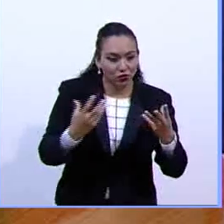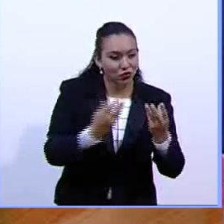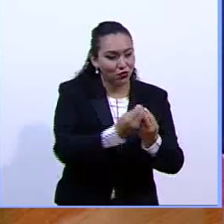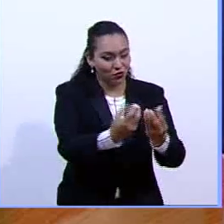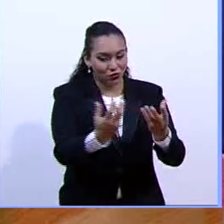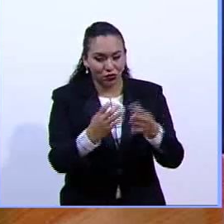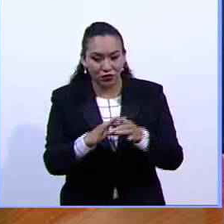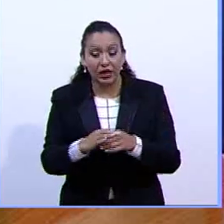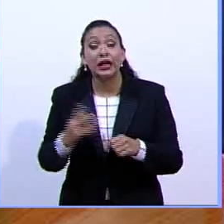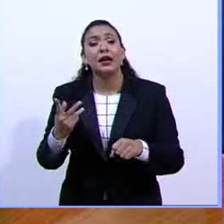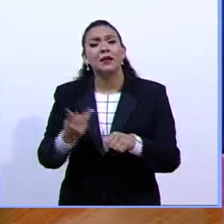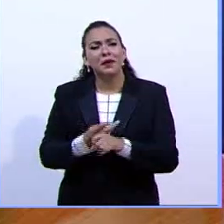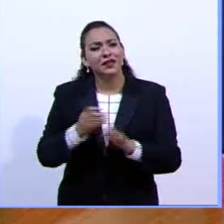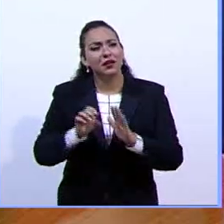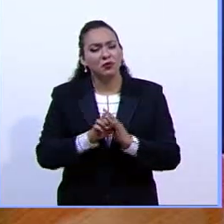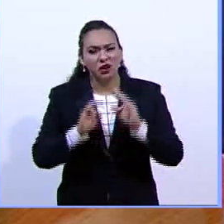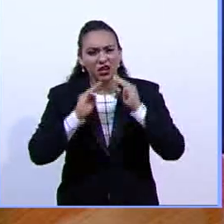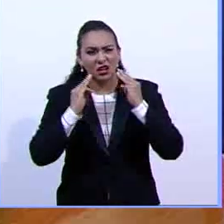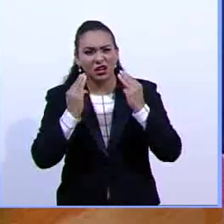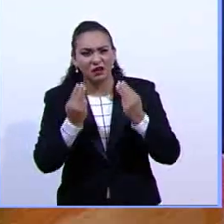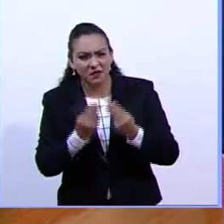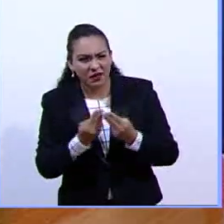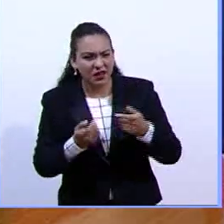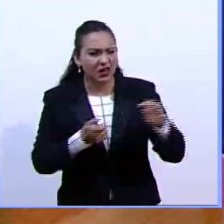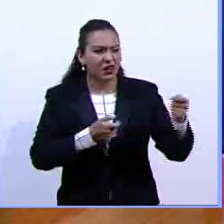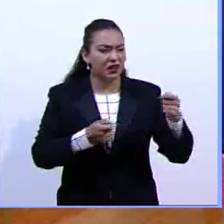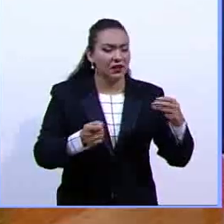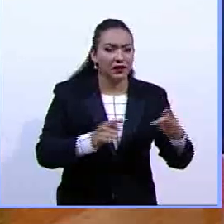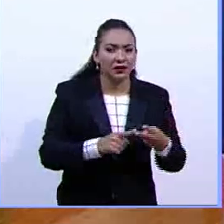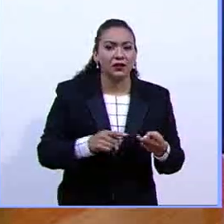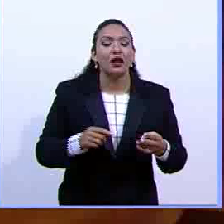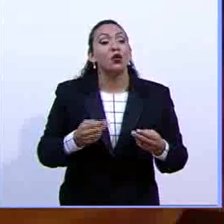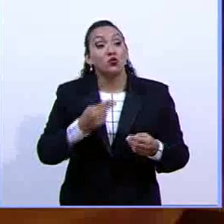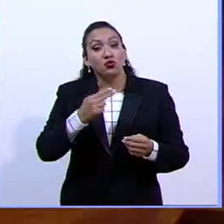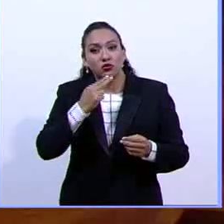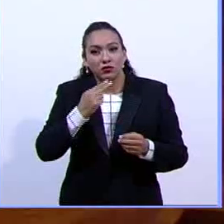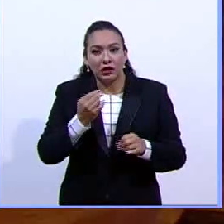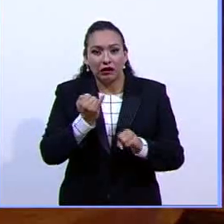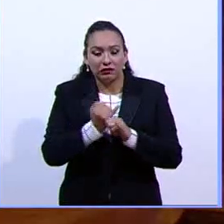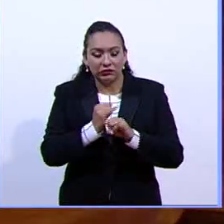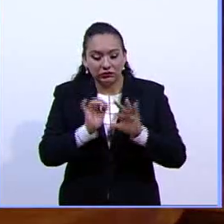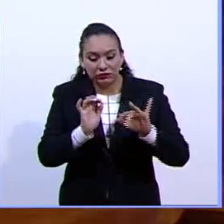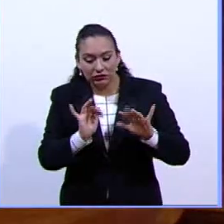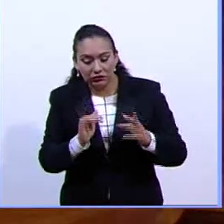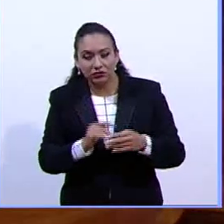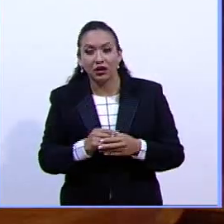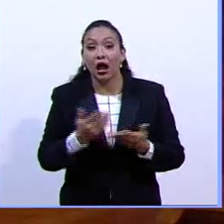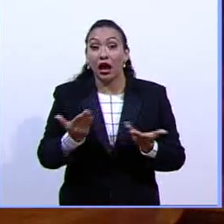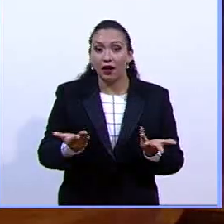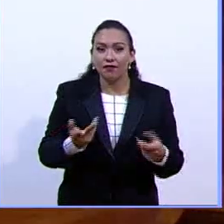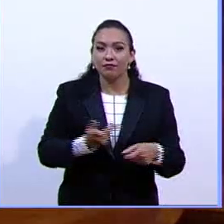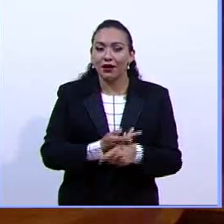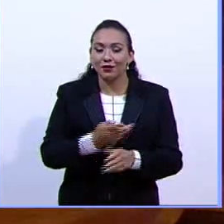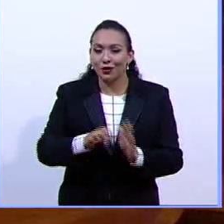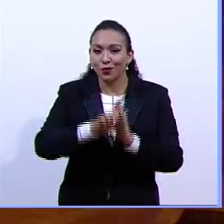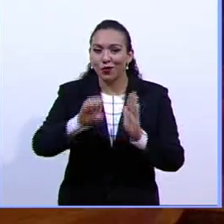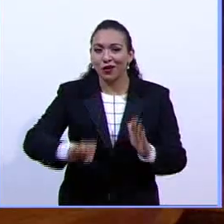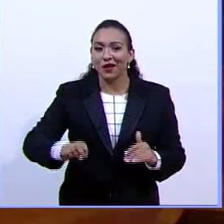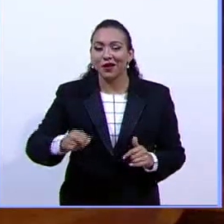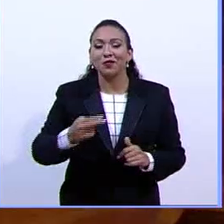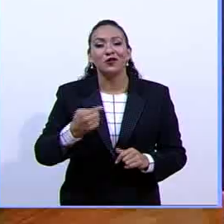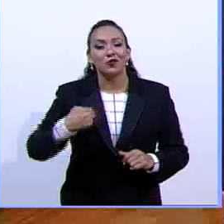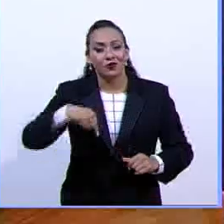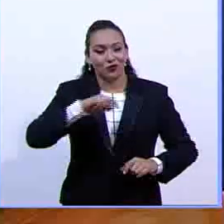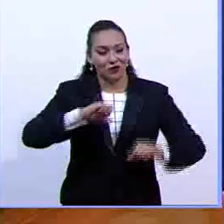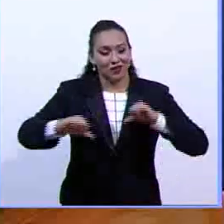la delincuencia transnacional, los fenómenos de digitalización, el impacto que está teniendo en todas nuestras